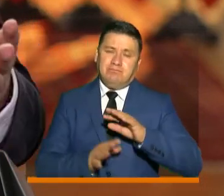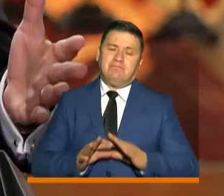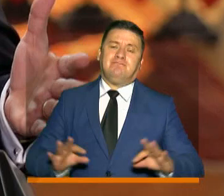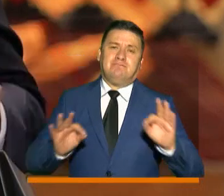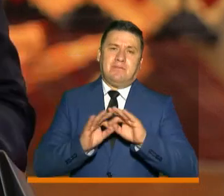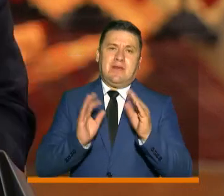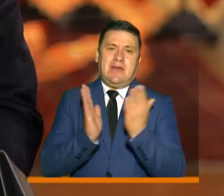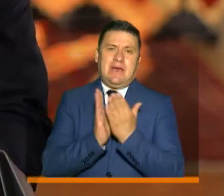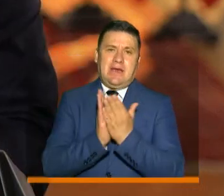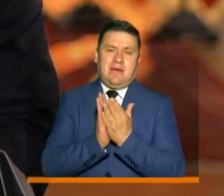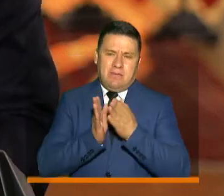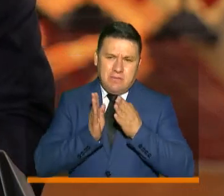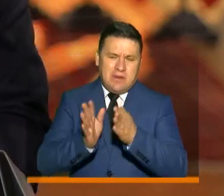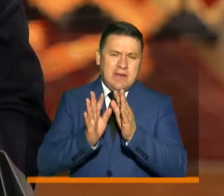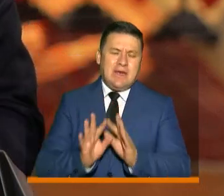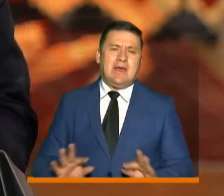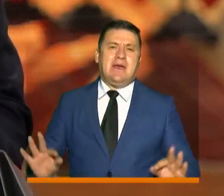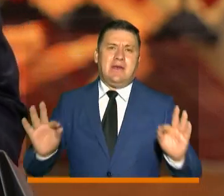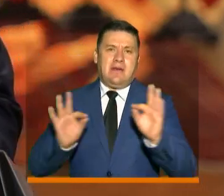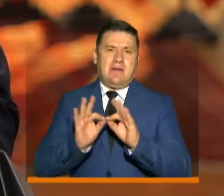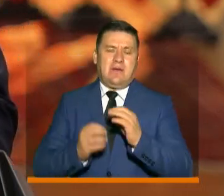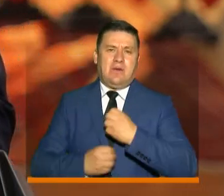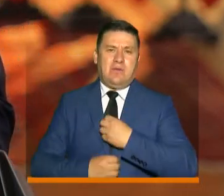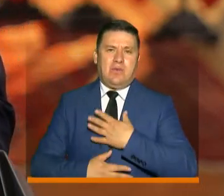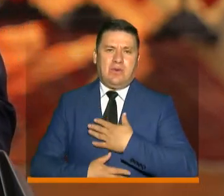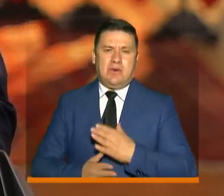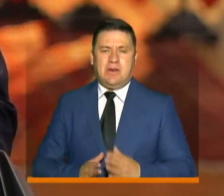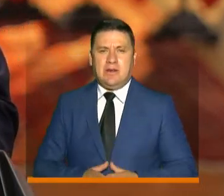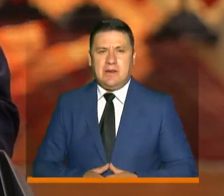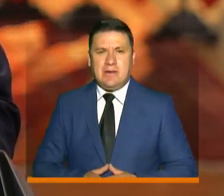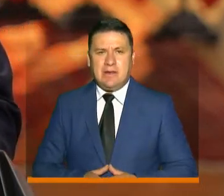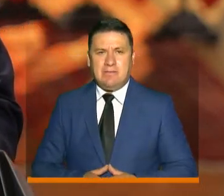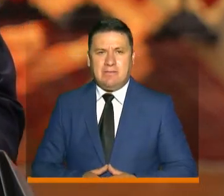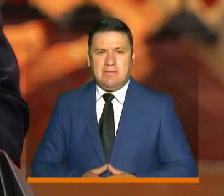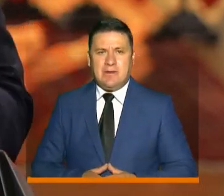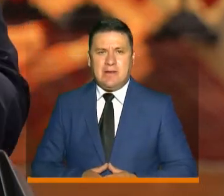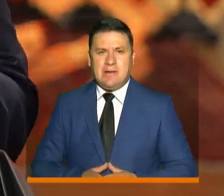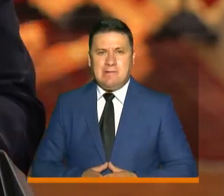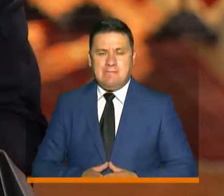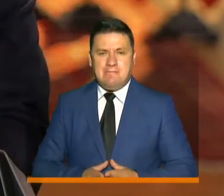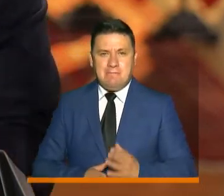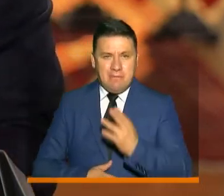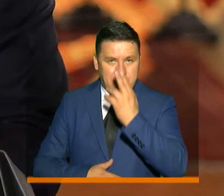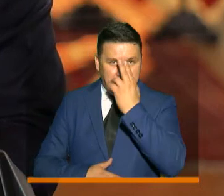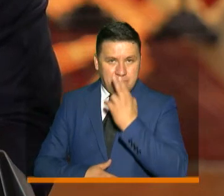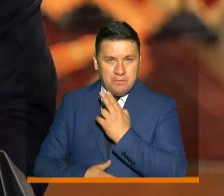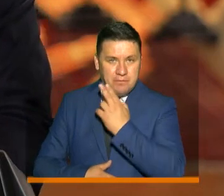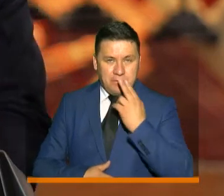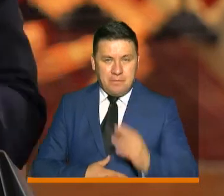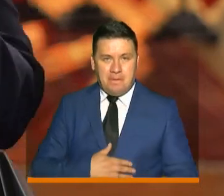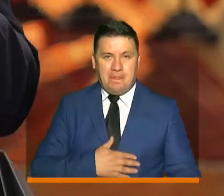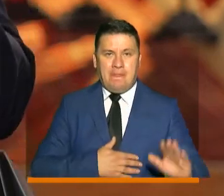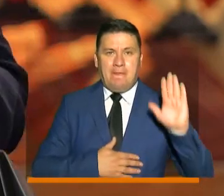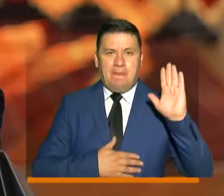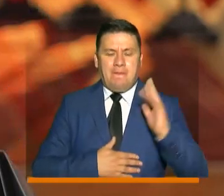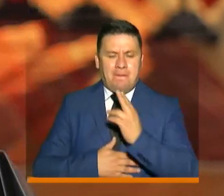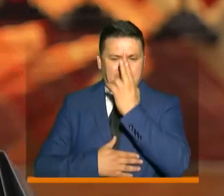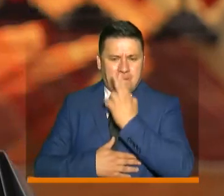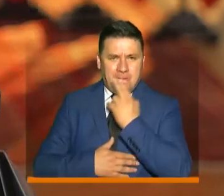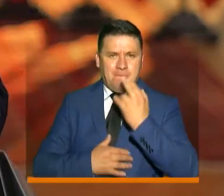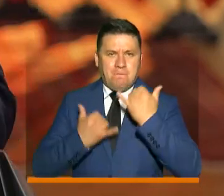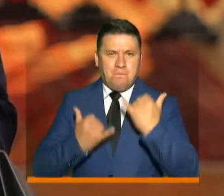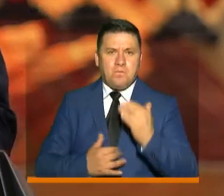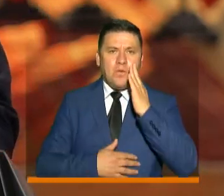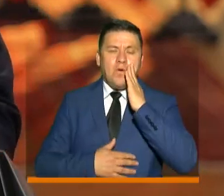la educación es el camino esencial a las oportunidades el compromiso el compromiso que hacemos